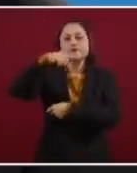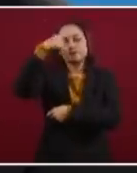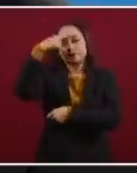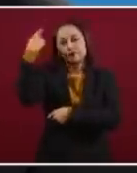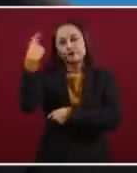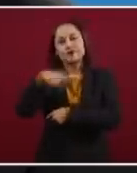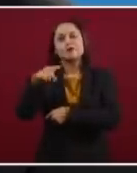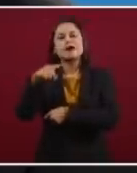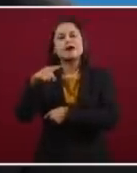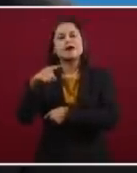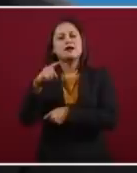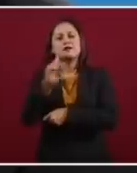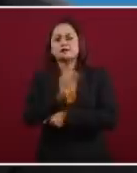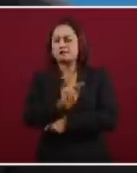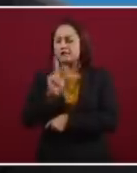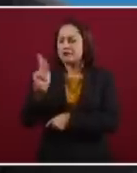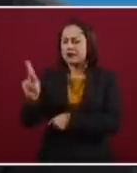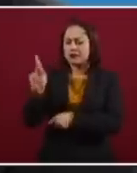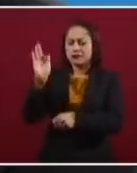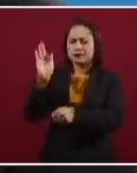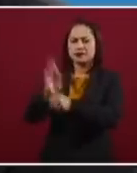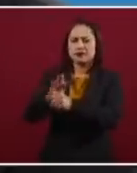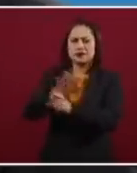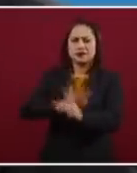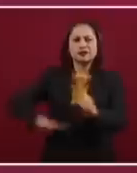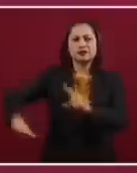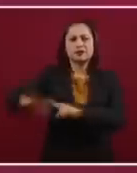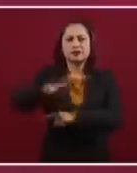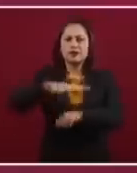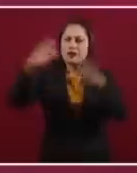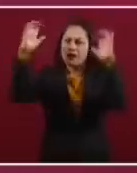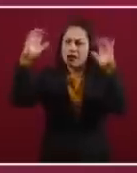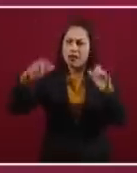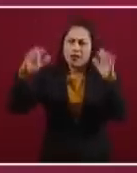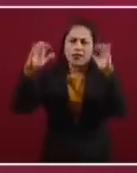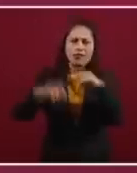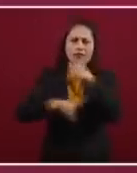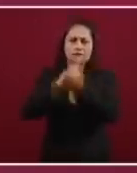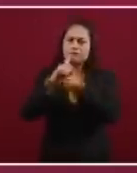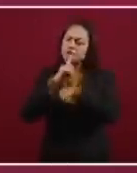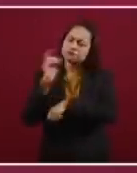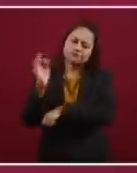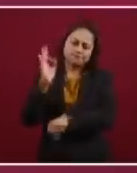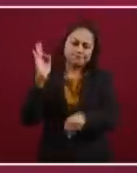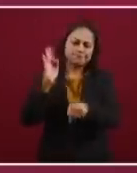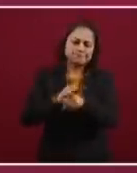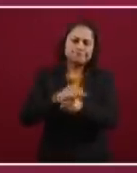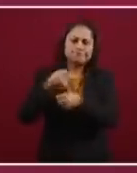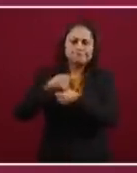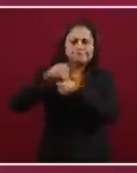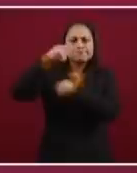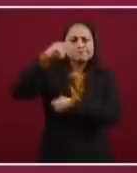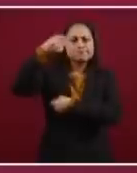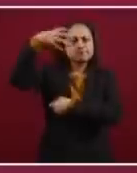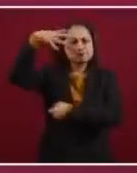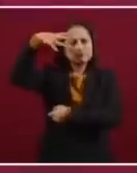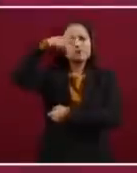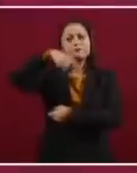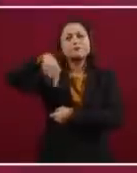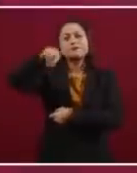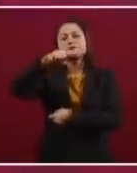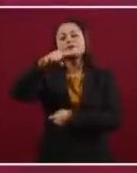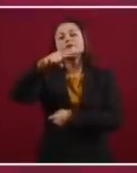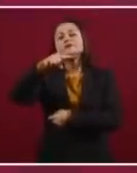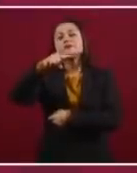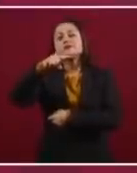proteger promover y red petar y cuidar los derechos de la ciudadanía y por eso juntos por la paz en